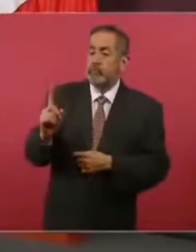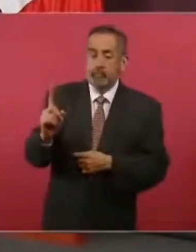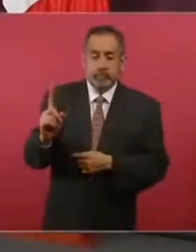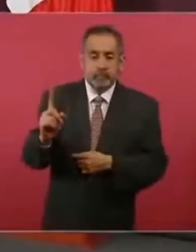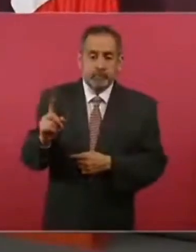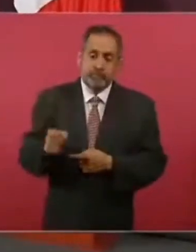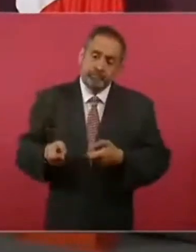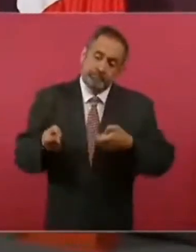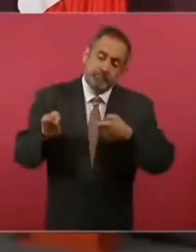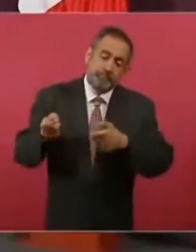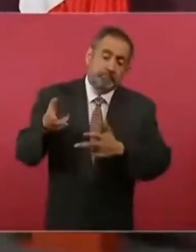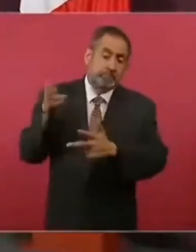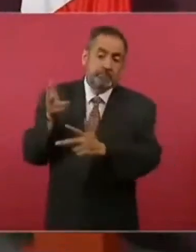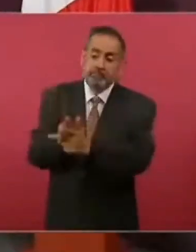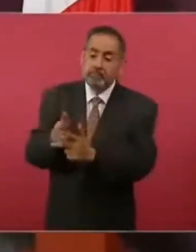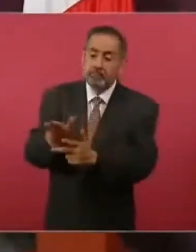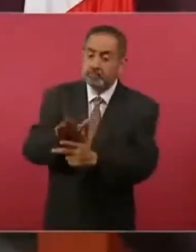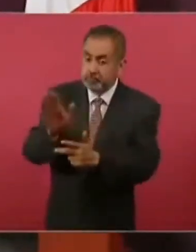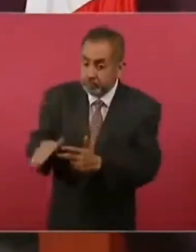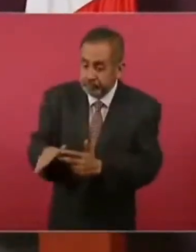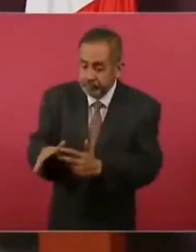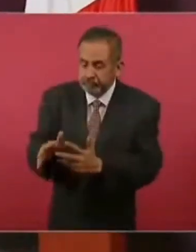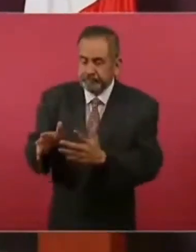es asesinada.